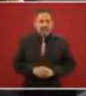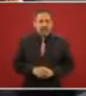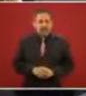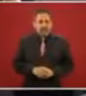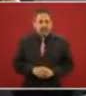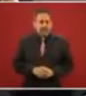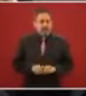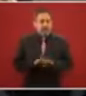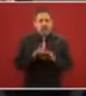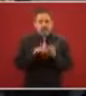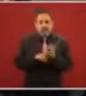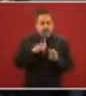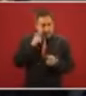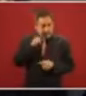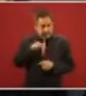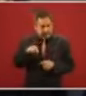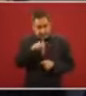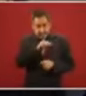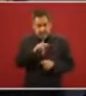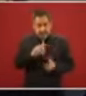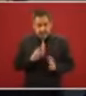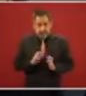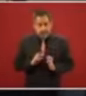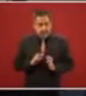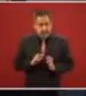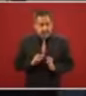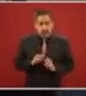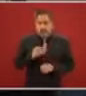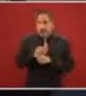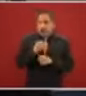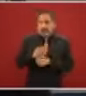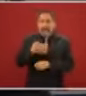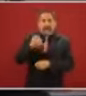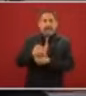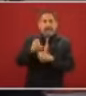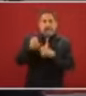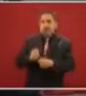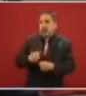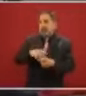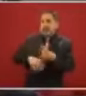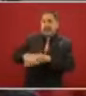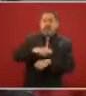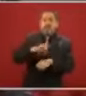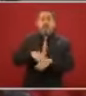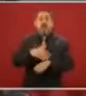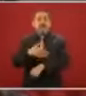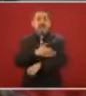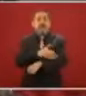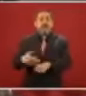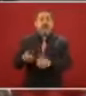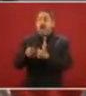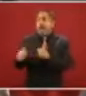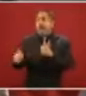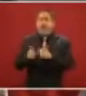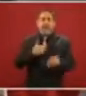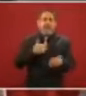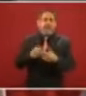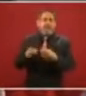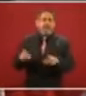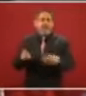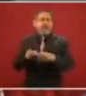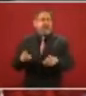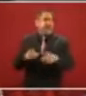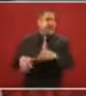Afecta, por ejemplo, en todo esto que estamos padeciendo de inseguridad, la desintegración en las familias, y eso